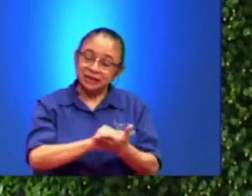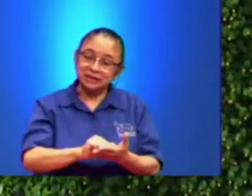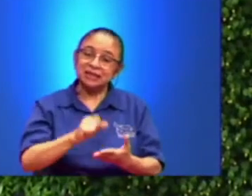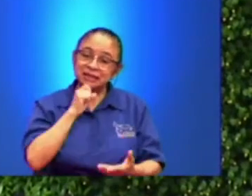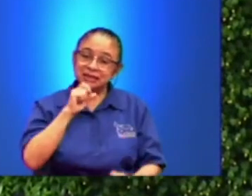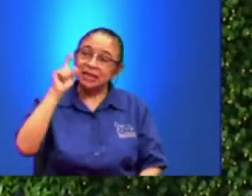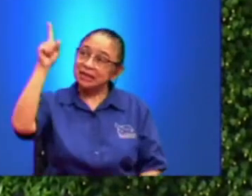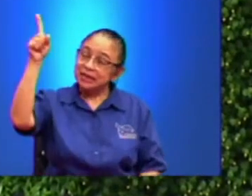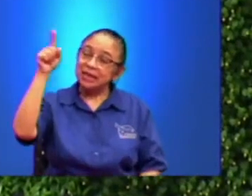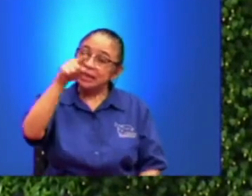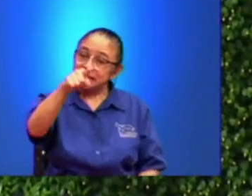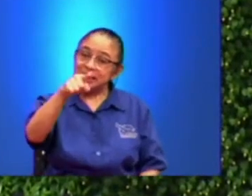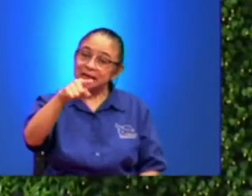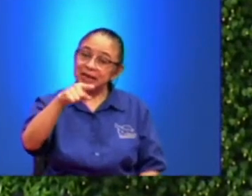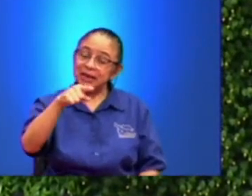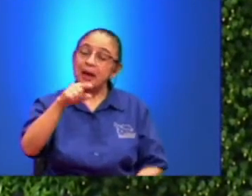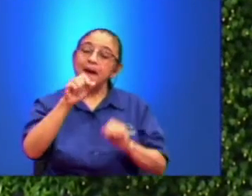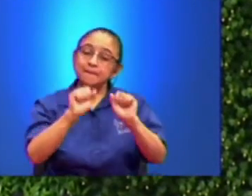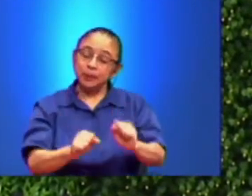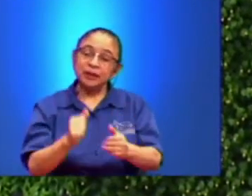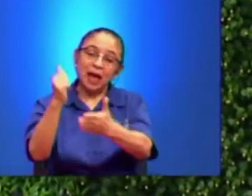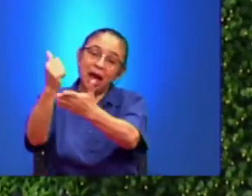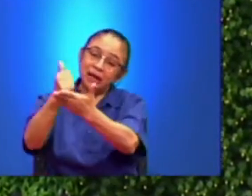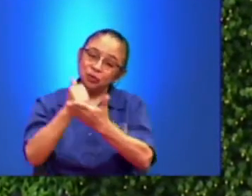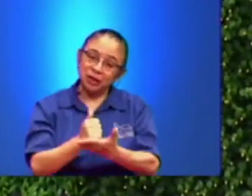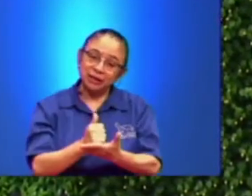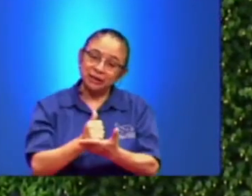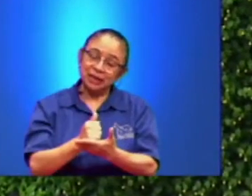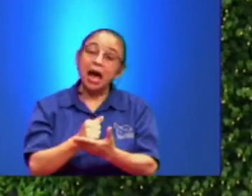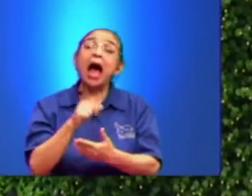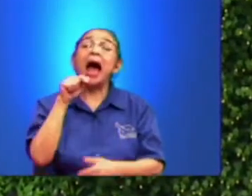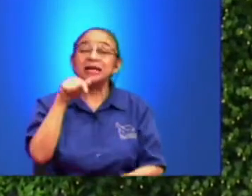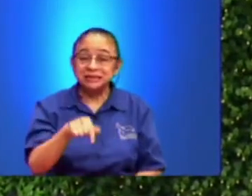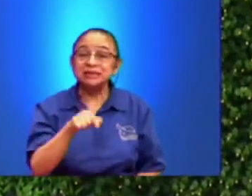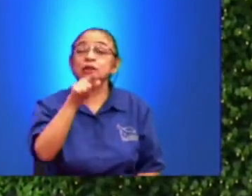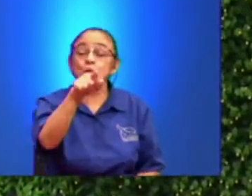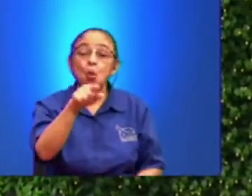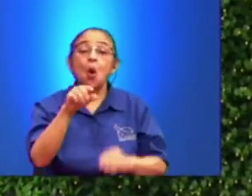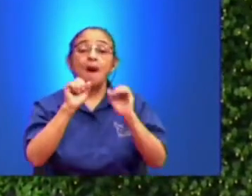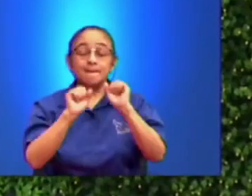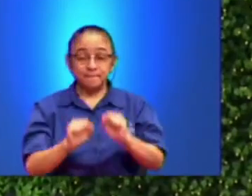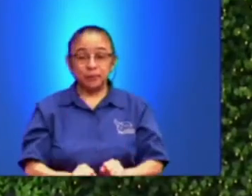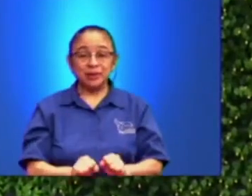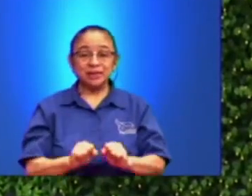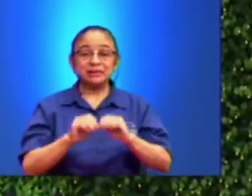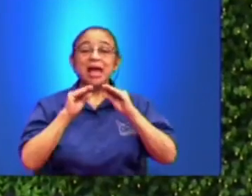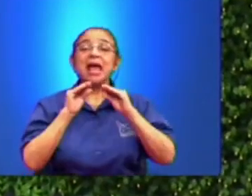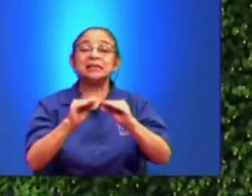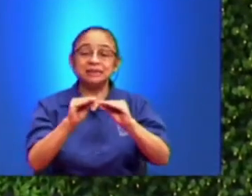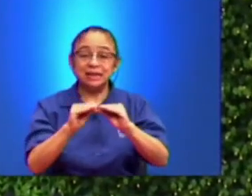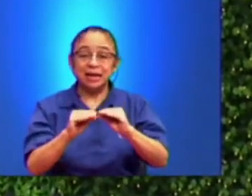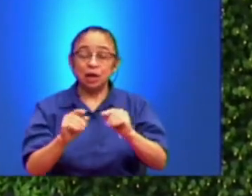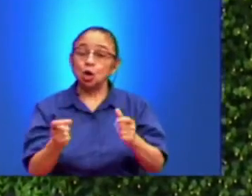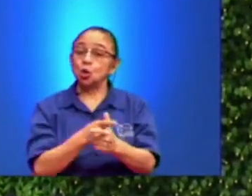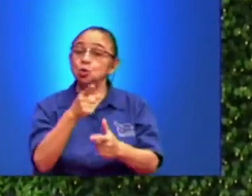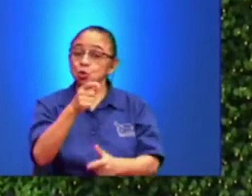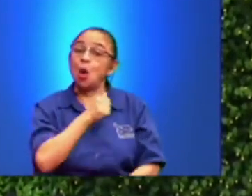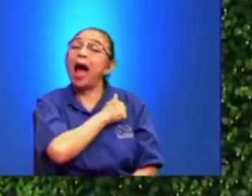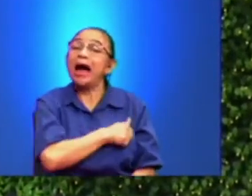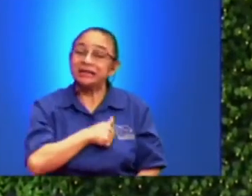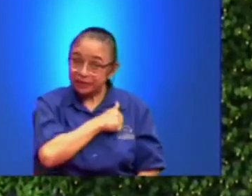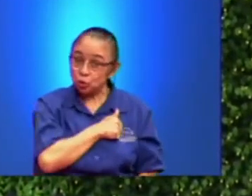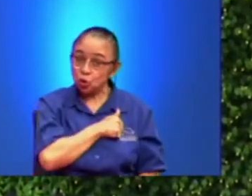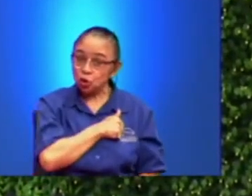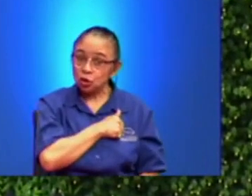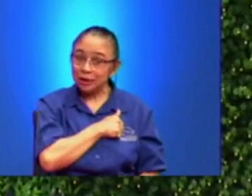para hacer eso y entonces vas a estar anunciando enseñando con tu actitud y con la